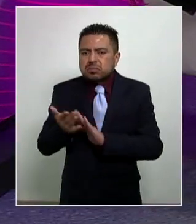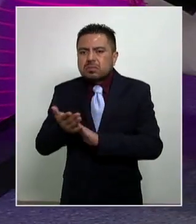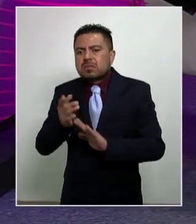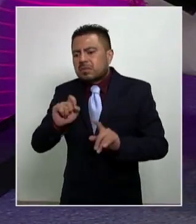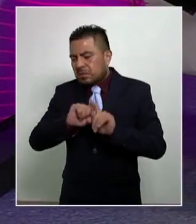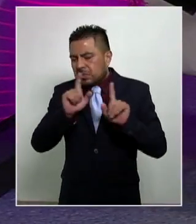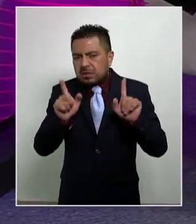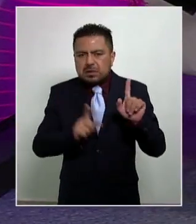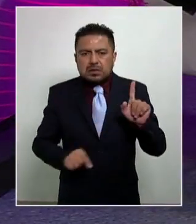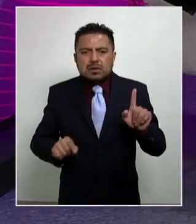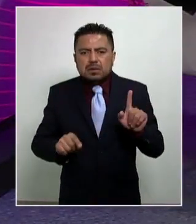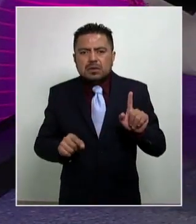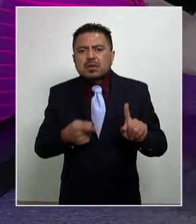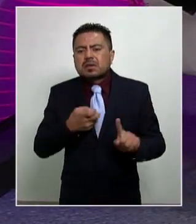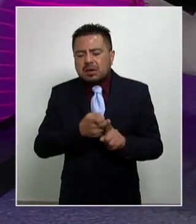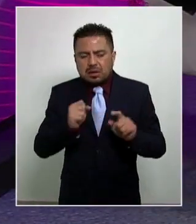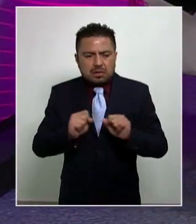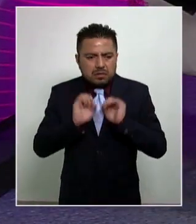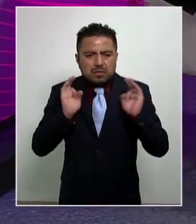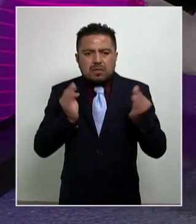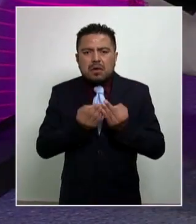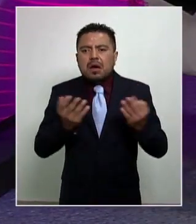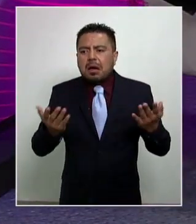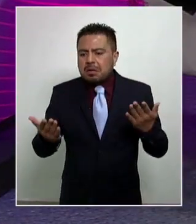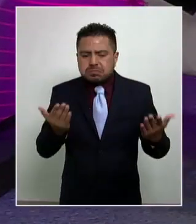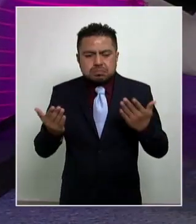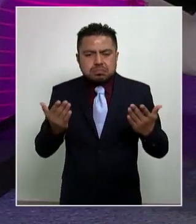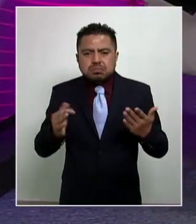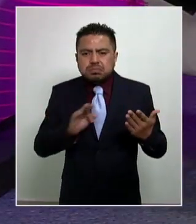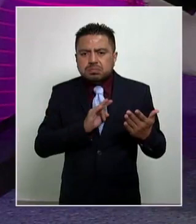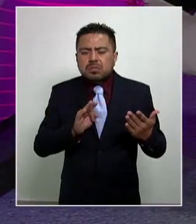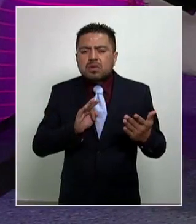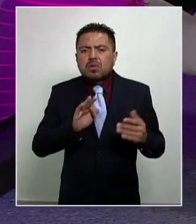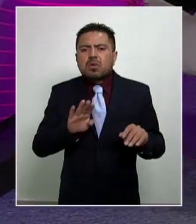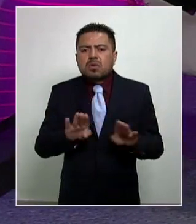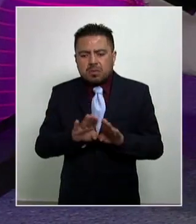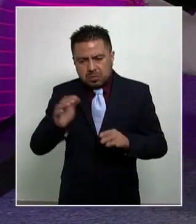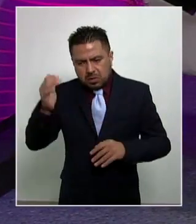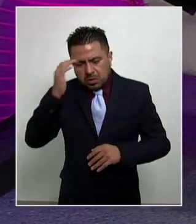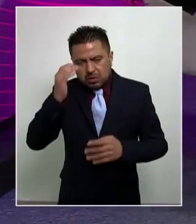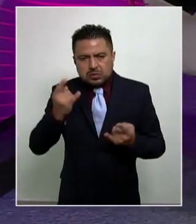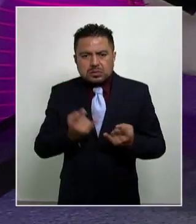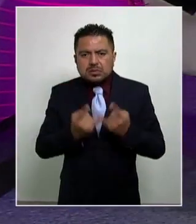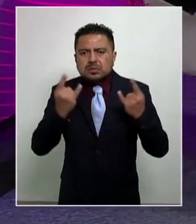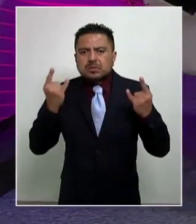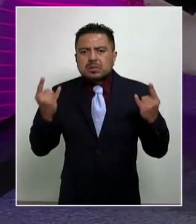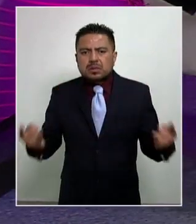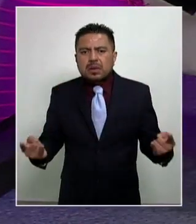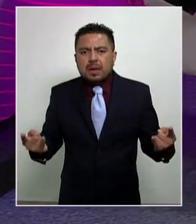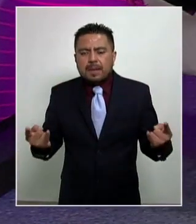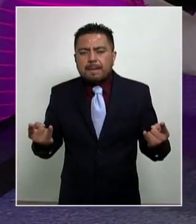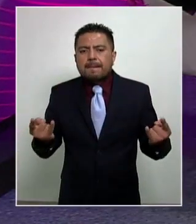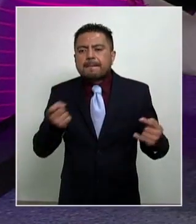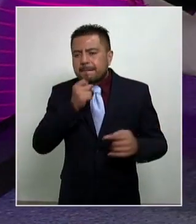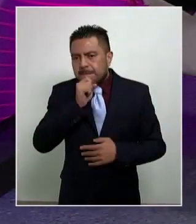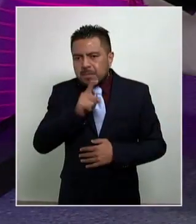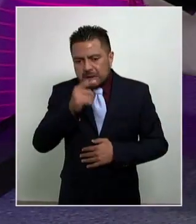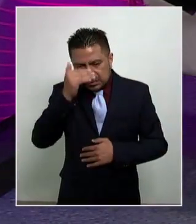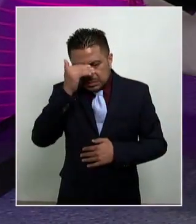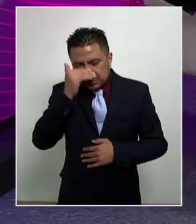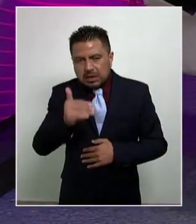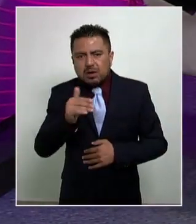nación. Entonces creo que la manera de hacerlo compatible es conociendo la historia y